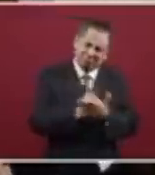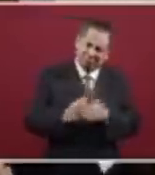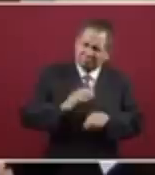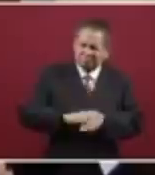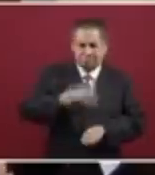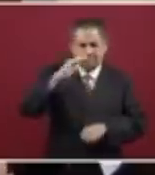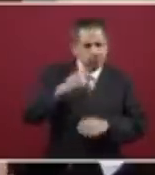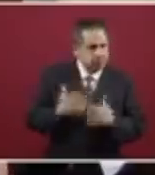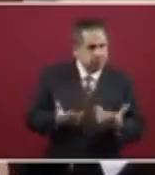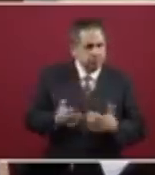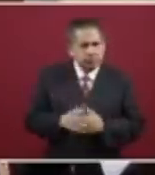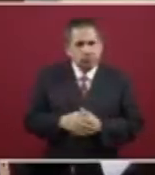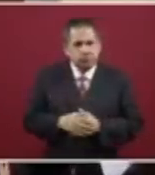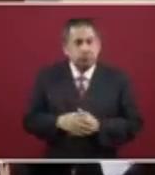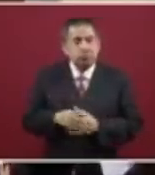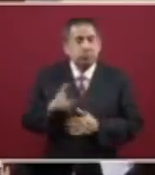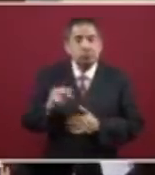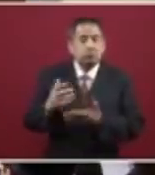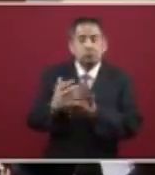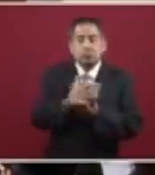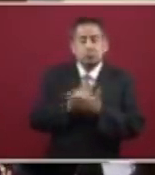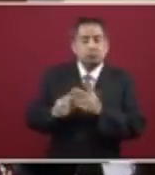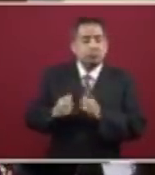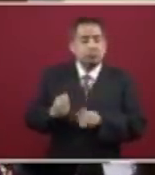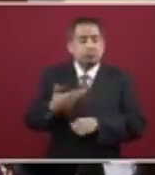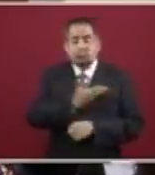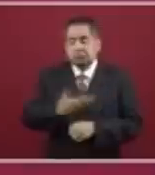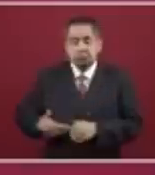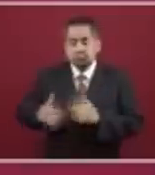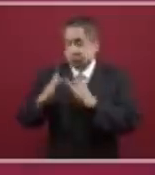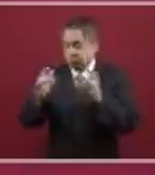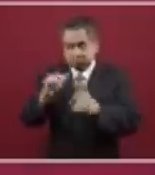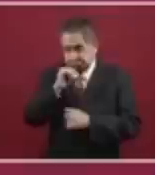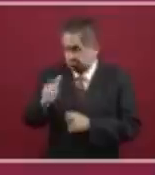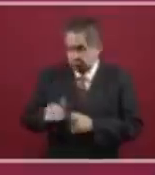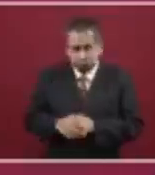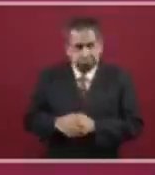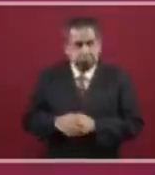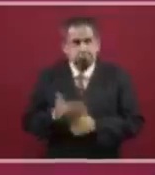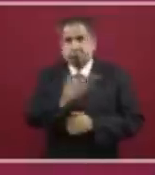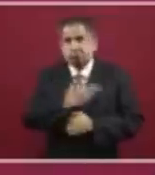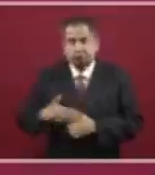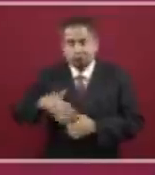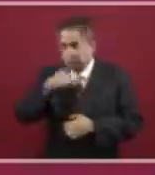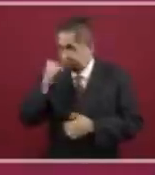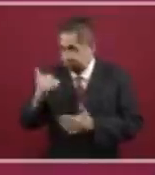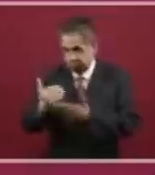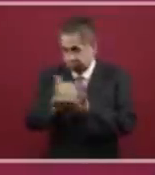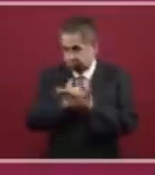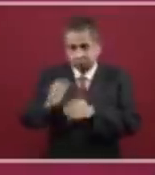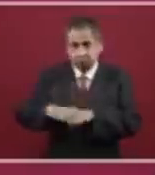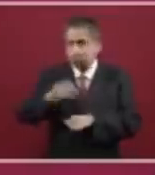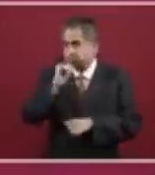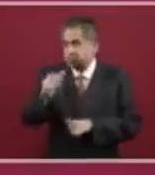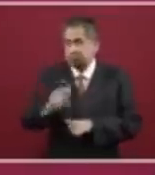No ganaba más el presidente de Francia ni de Alemania,